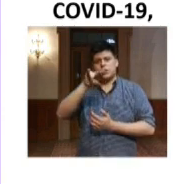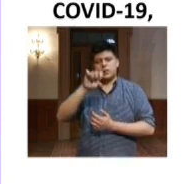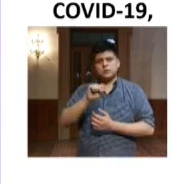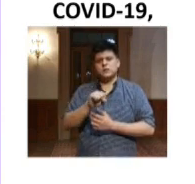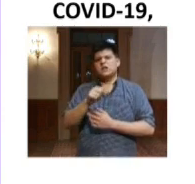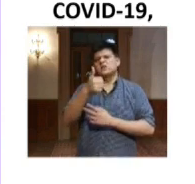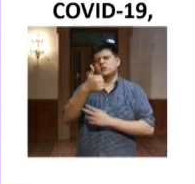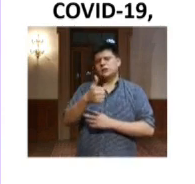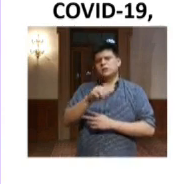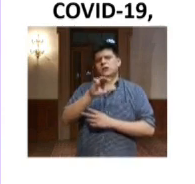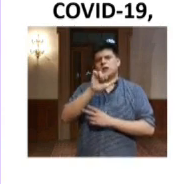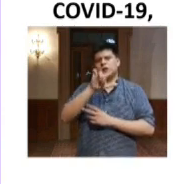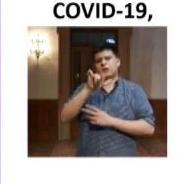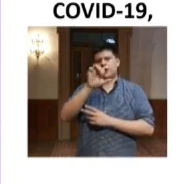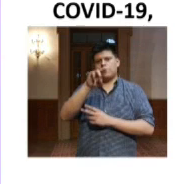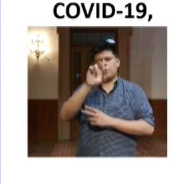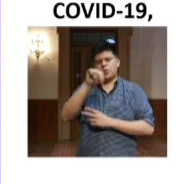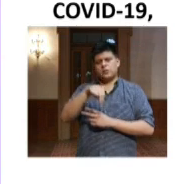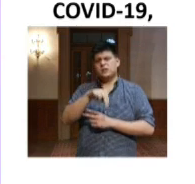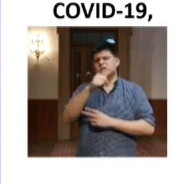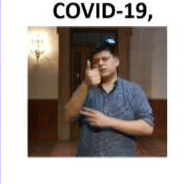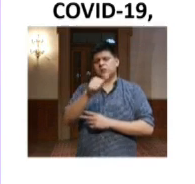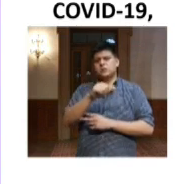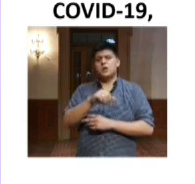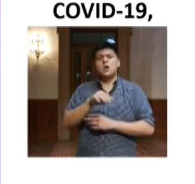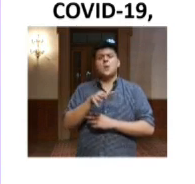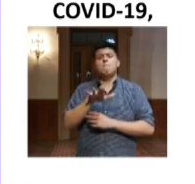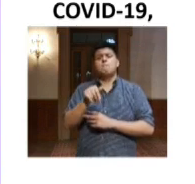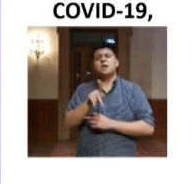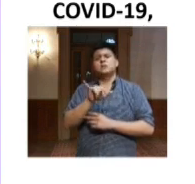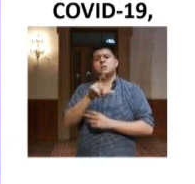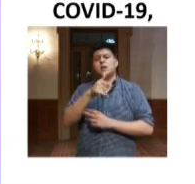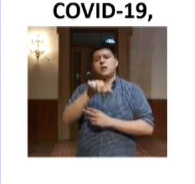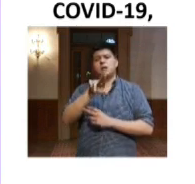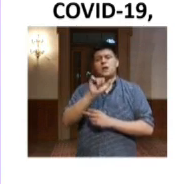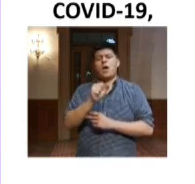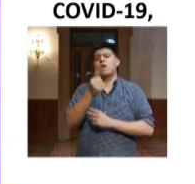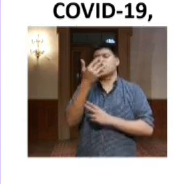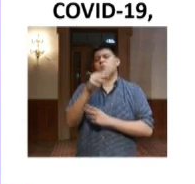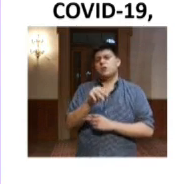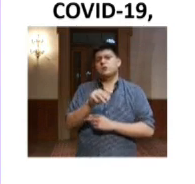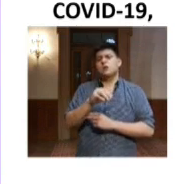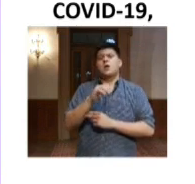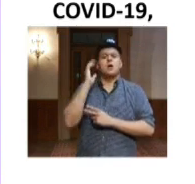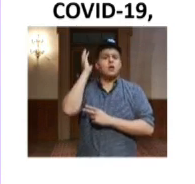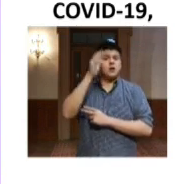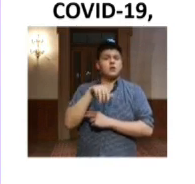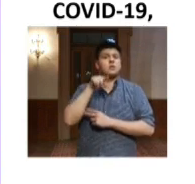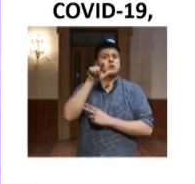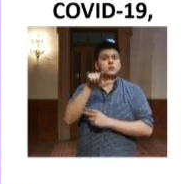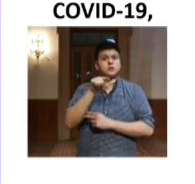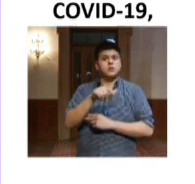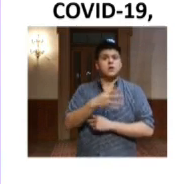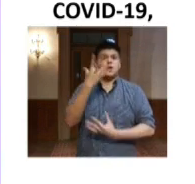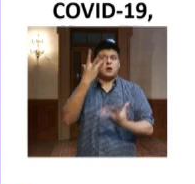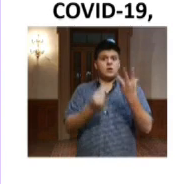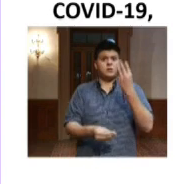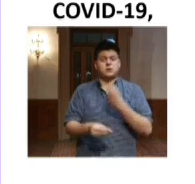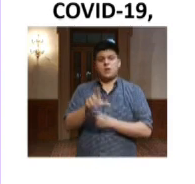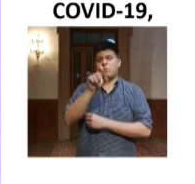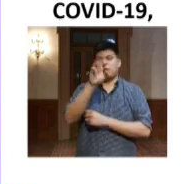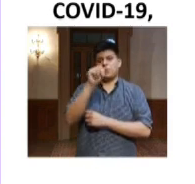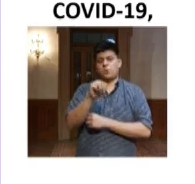con 10, Pesquería con 16. Cadereyta con 27, García con 39, otros